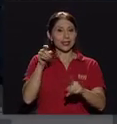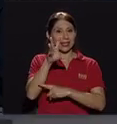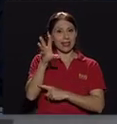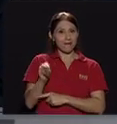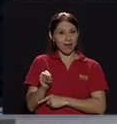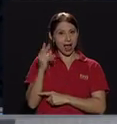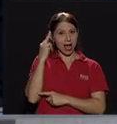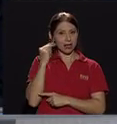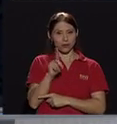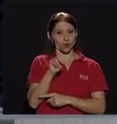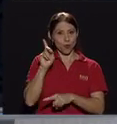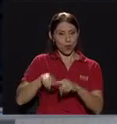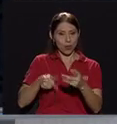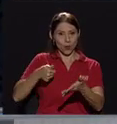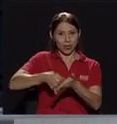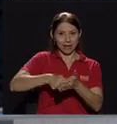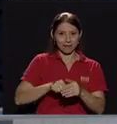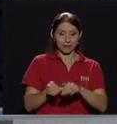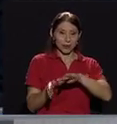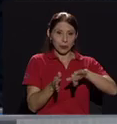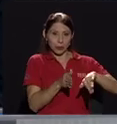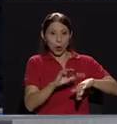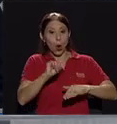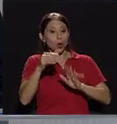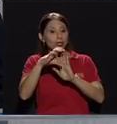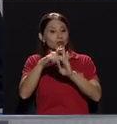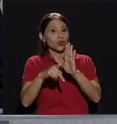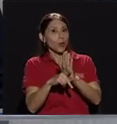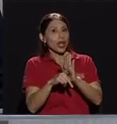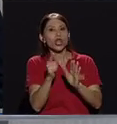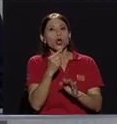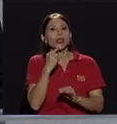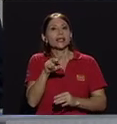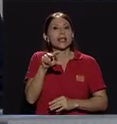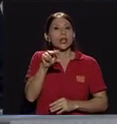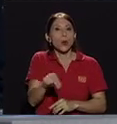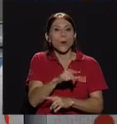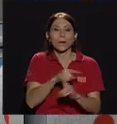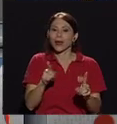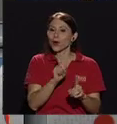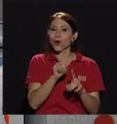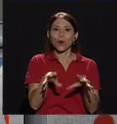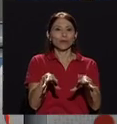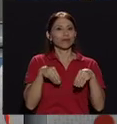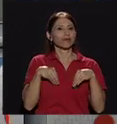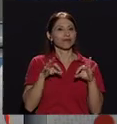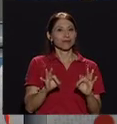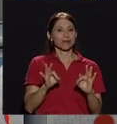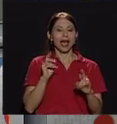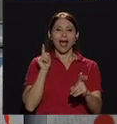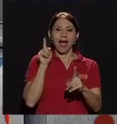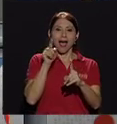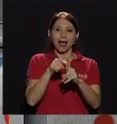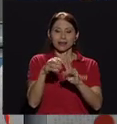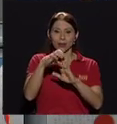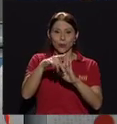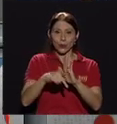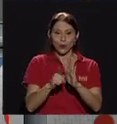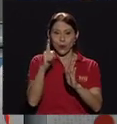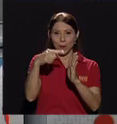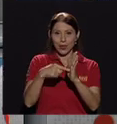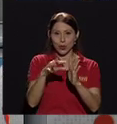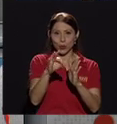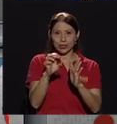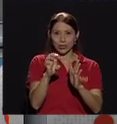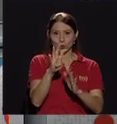Las demás, si bien no lo niegan expresamente, tampoco lo reconocen hasta la Constitución de 1949,